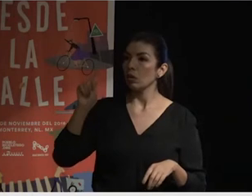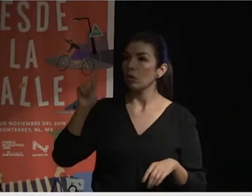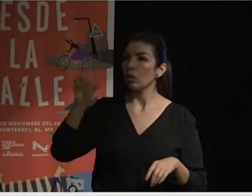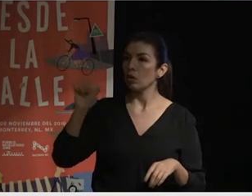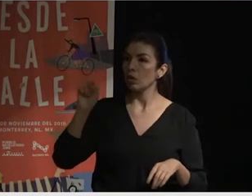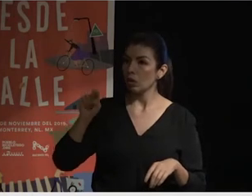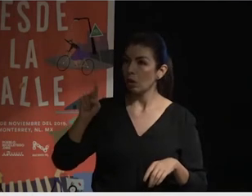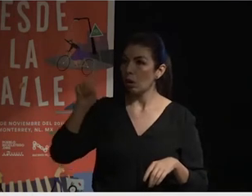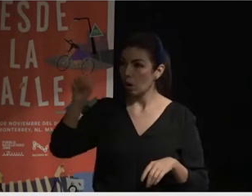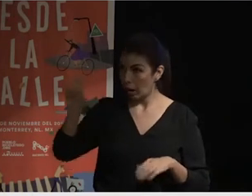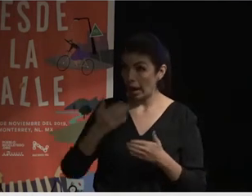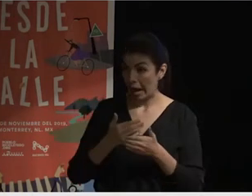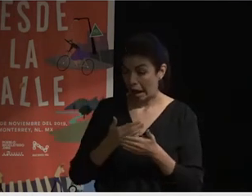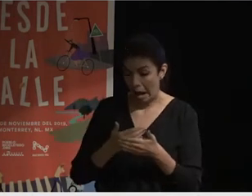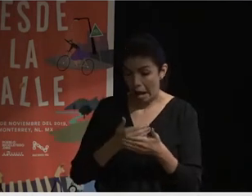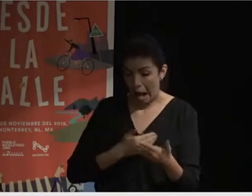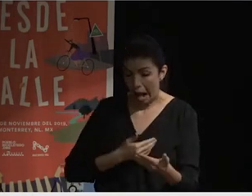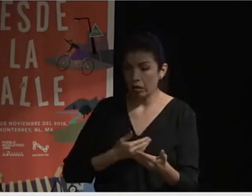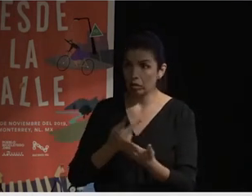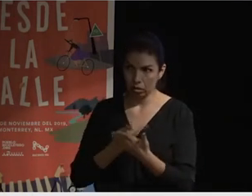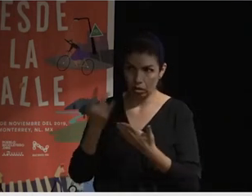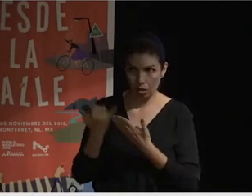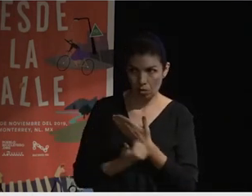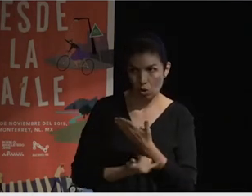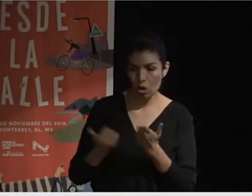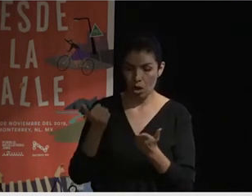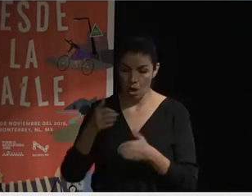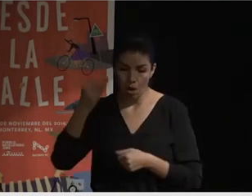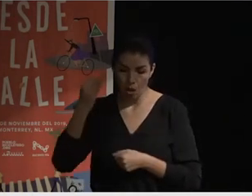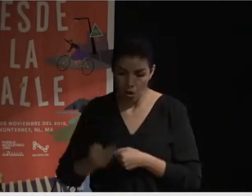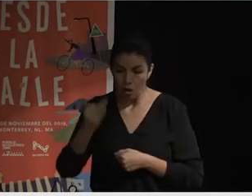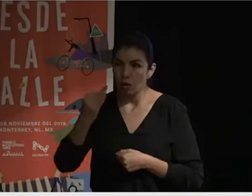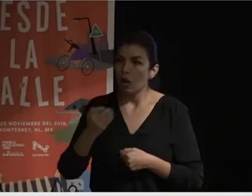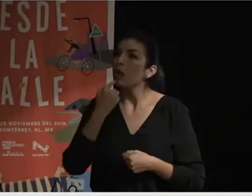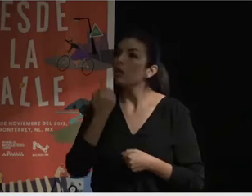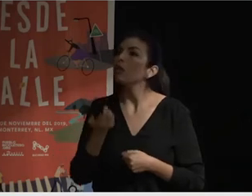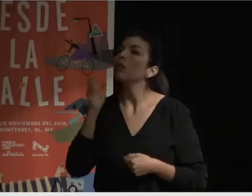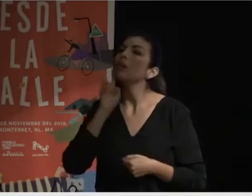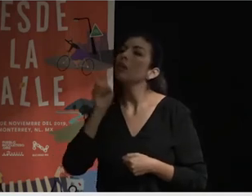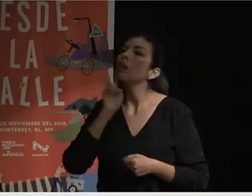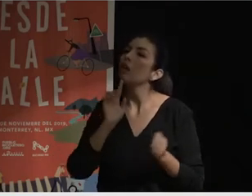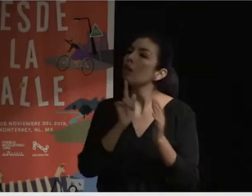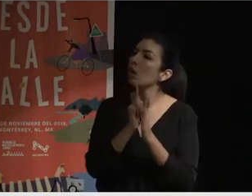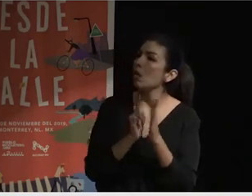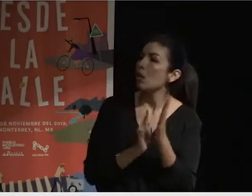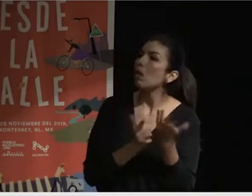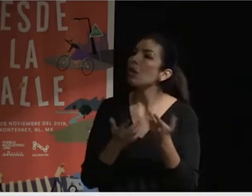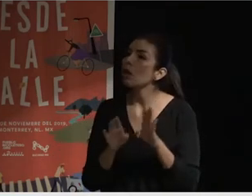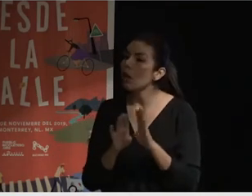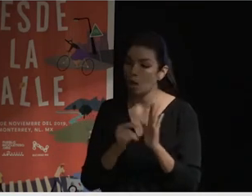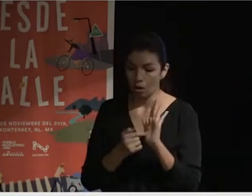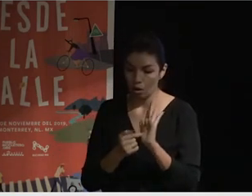este proyecto, ¿no? ¿Qué vas a hacer con el valor de uso de suelo? ¿No? ¿Cómo lo vas a detener? ¿No? O sea, ¿qué va a pasar? Y entonces ahí es conectarse con la gente,